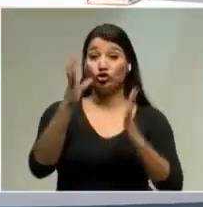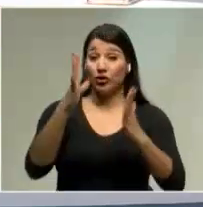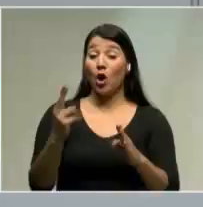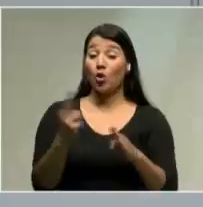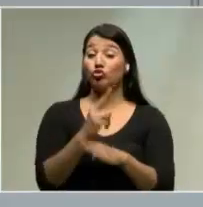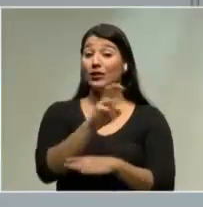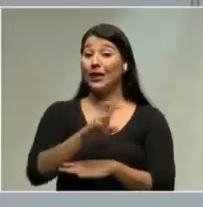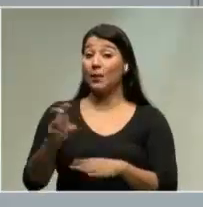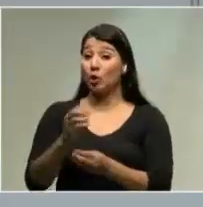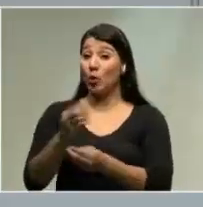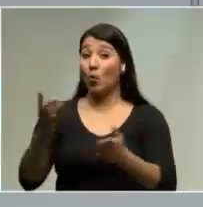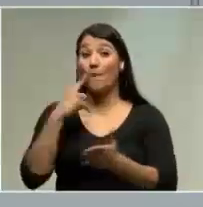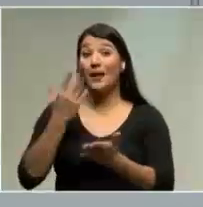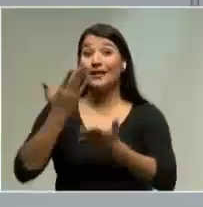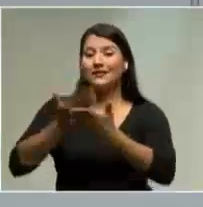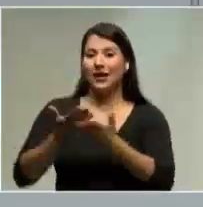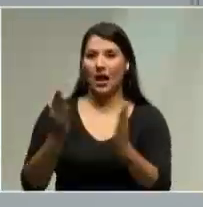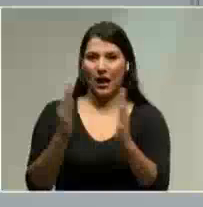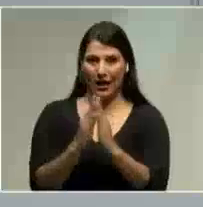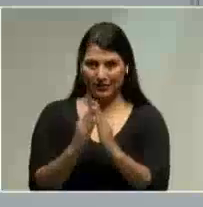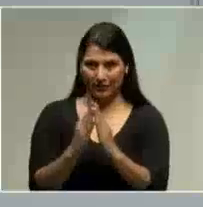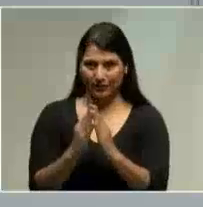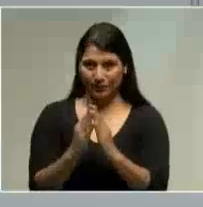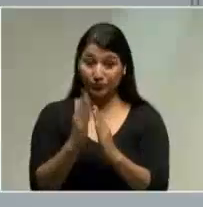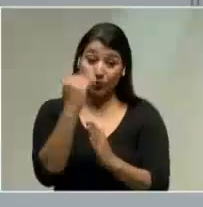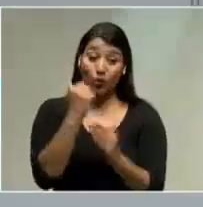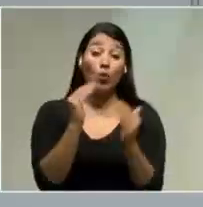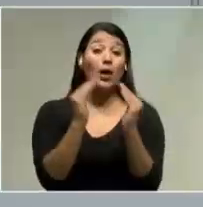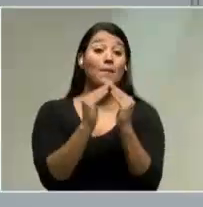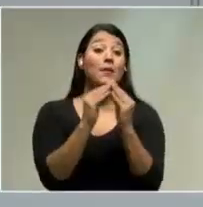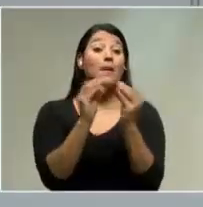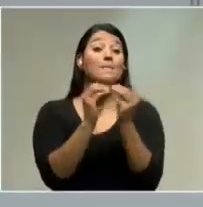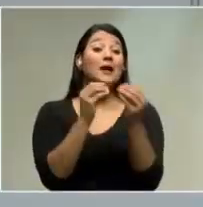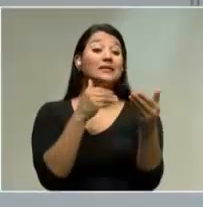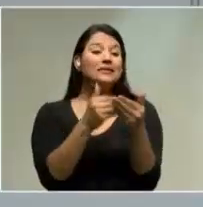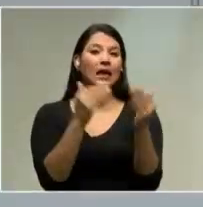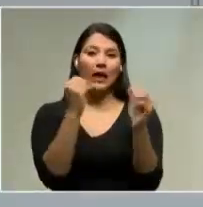para llegar a sus hogares porque viven más cerca de su trabajo, sino que más bien saturan